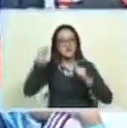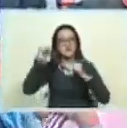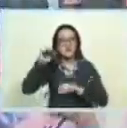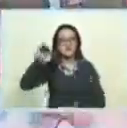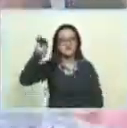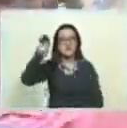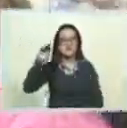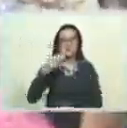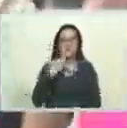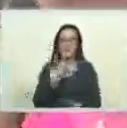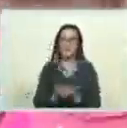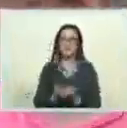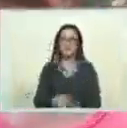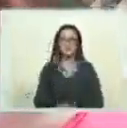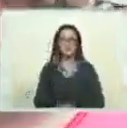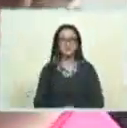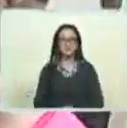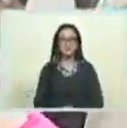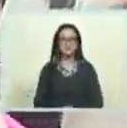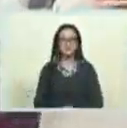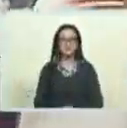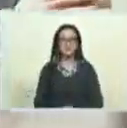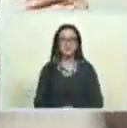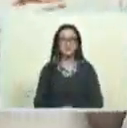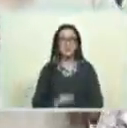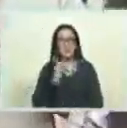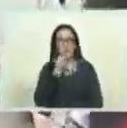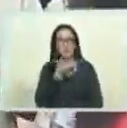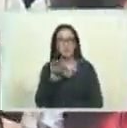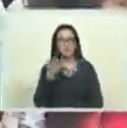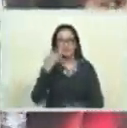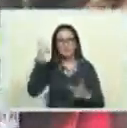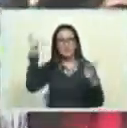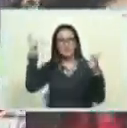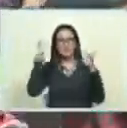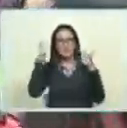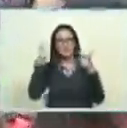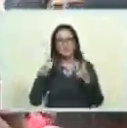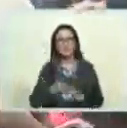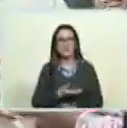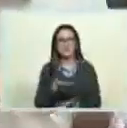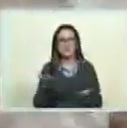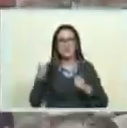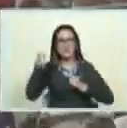Gracias. ¡Una bulla a la juventud chavista!